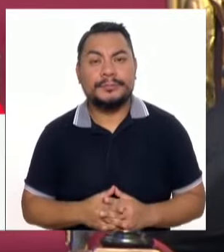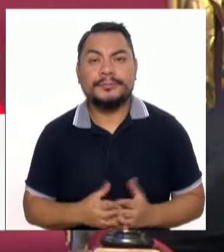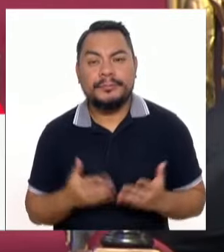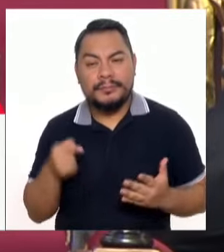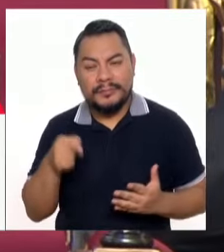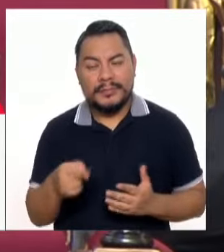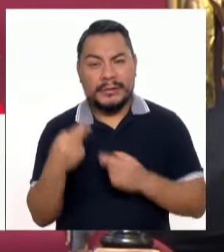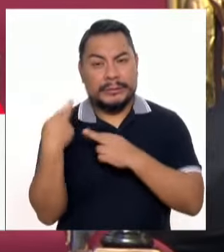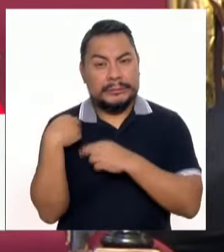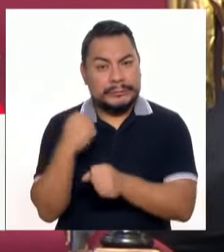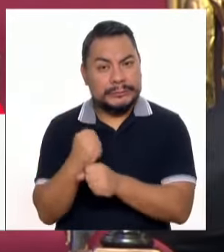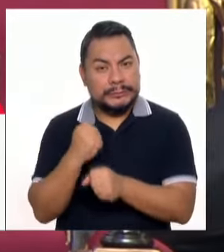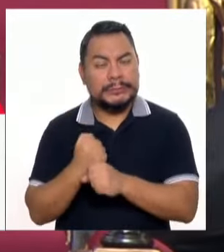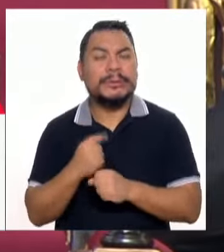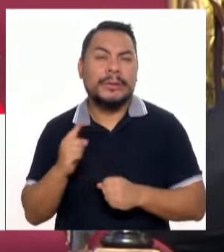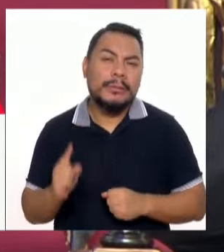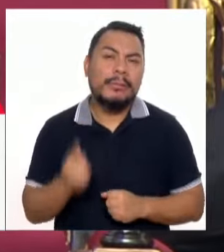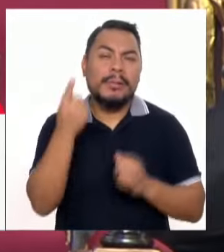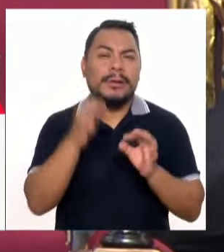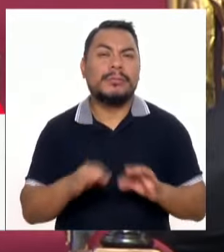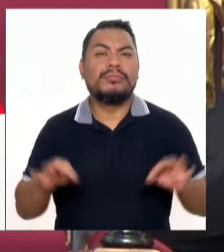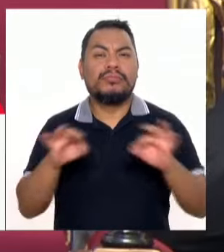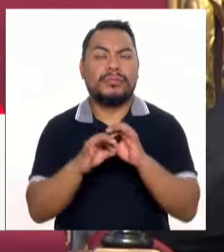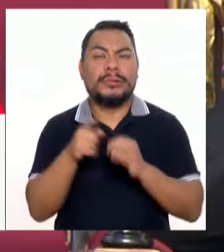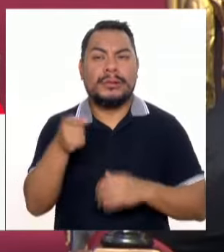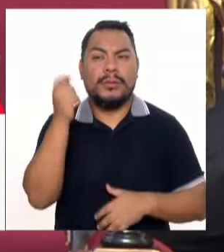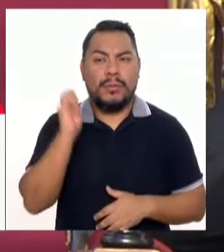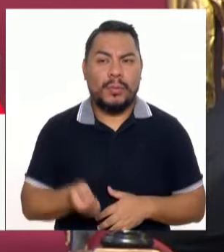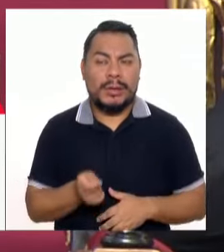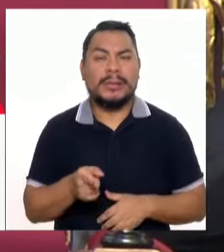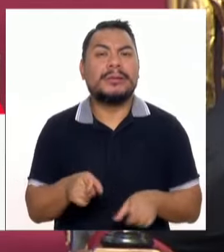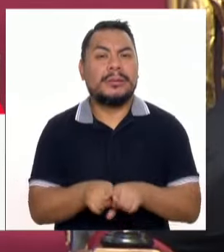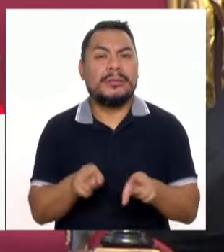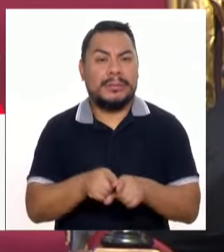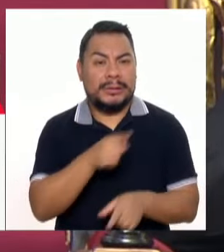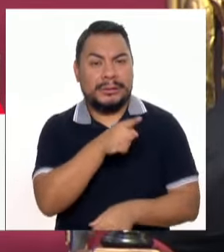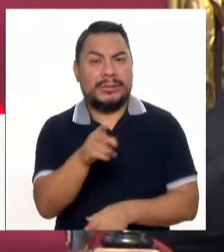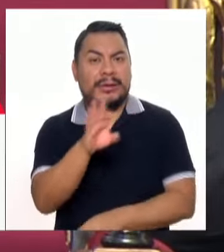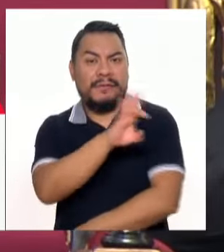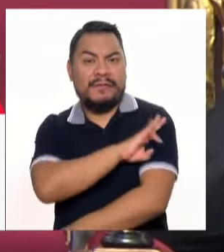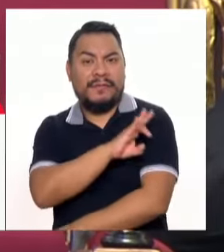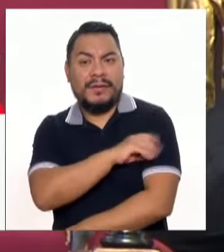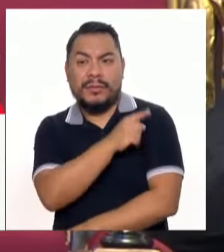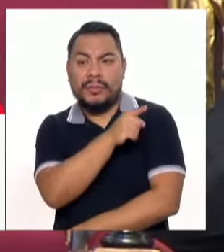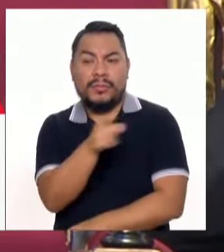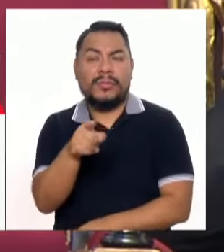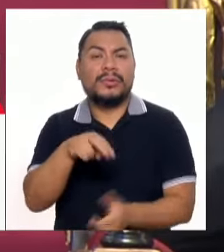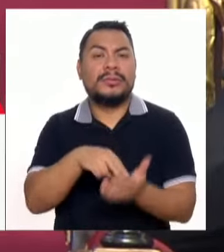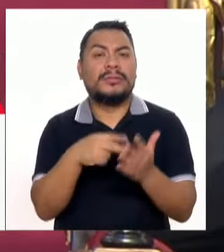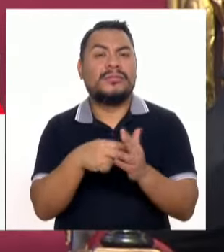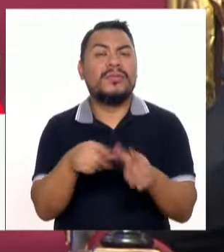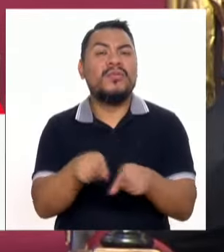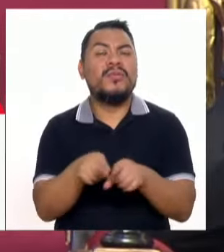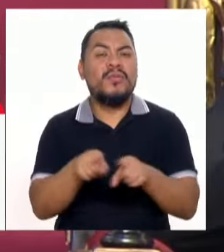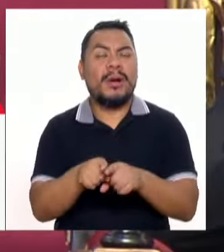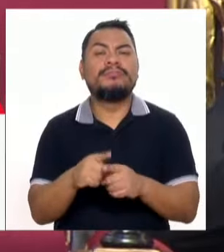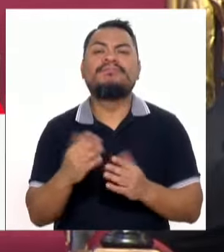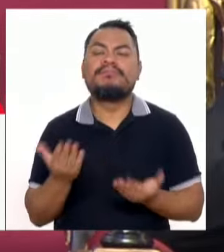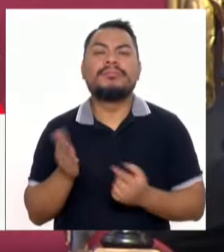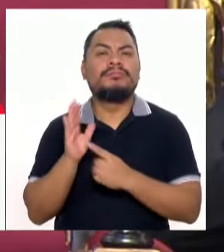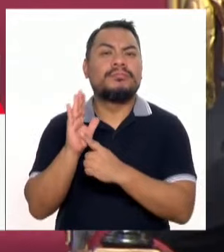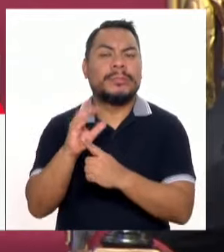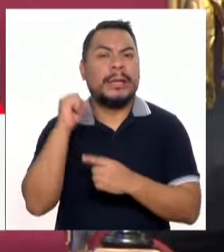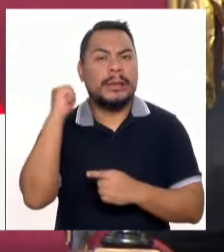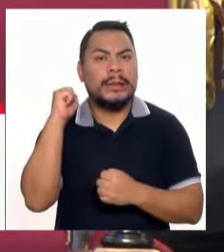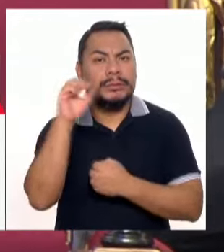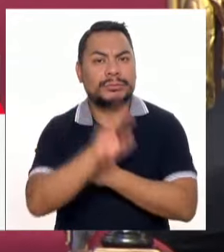tarea es fundamental la labor de los jueces y fiscales. Ustedes representan al Estado de Derecho.